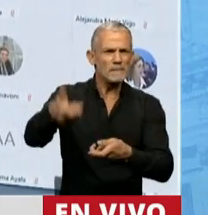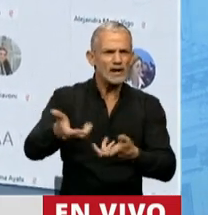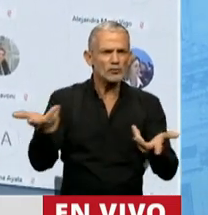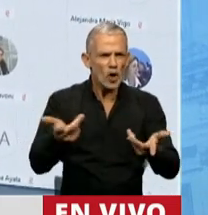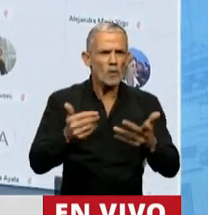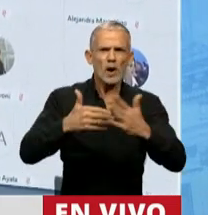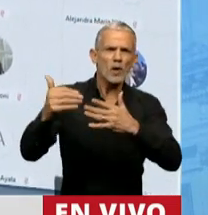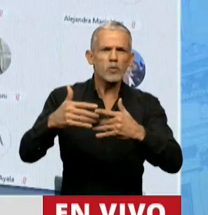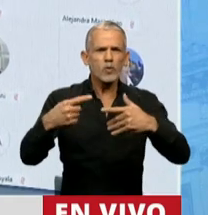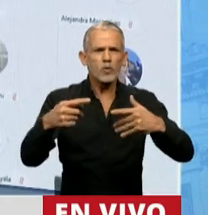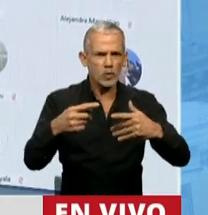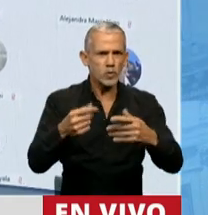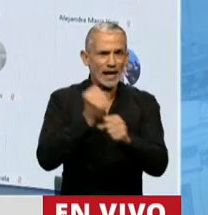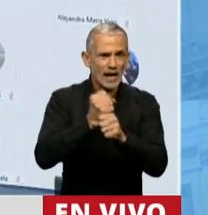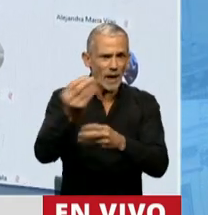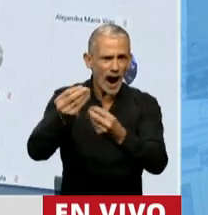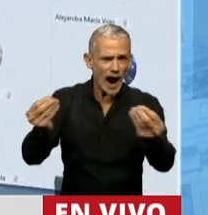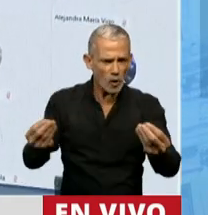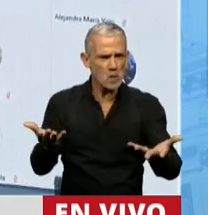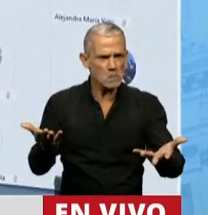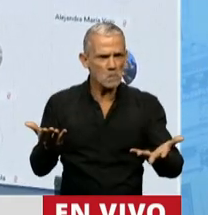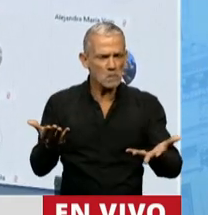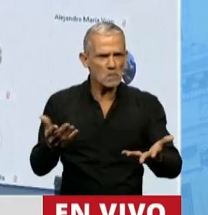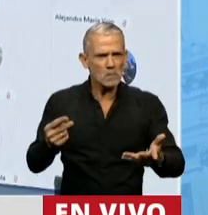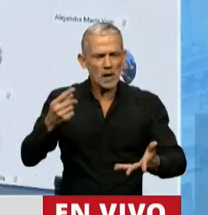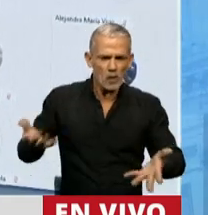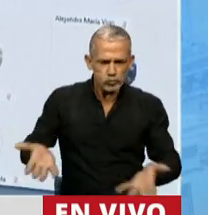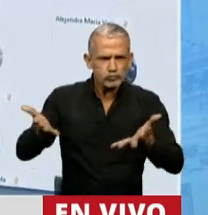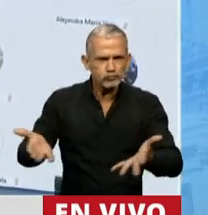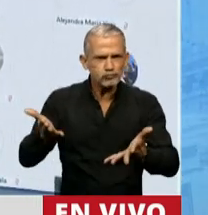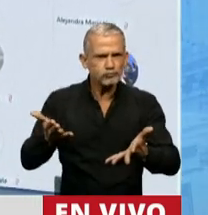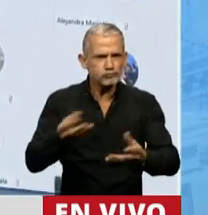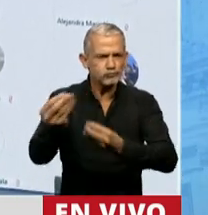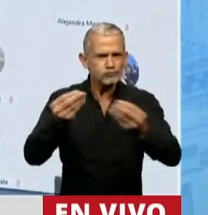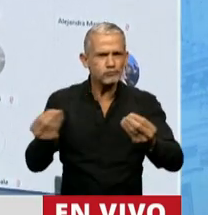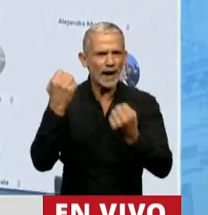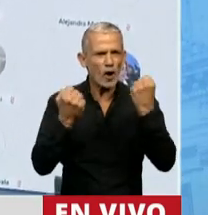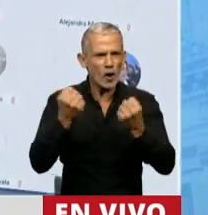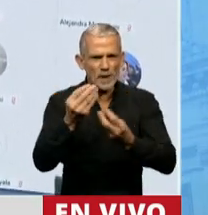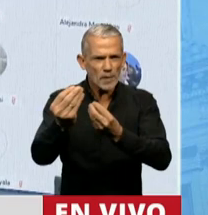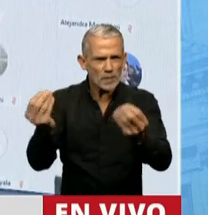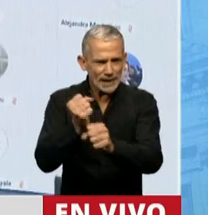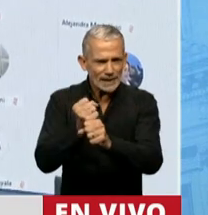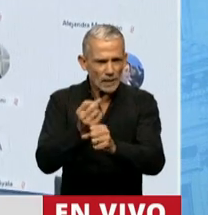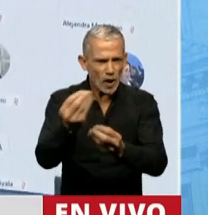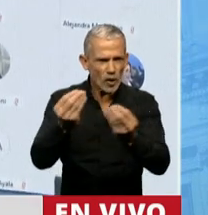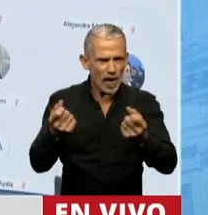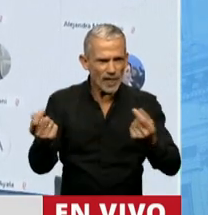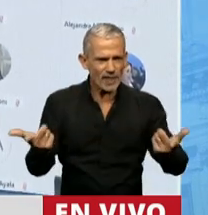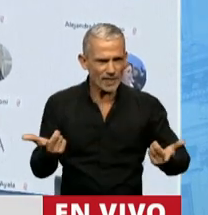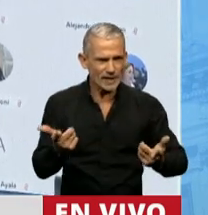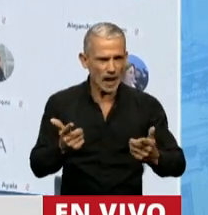de la construcción de trabajo, de iniciativas que generen, insisto, empleo, que